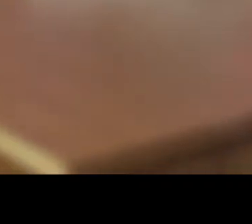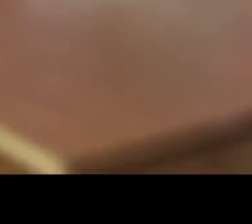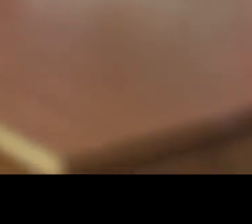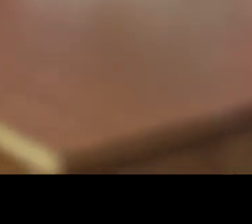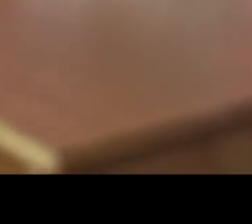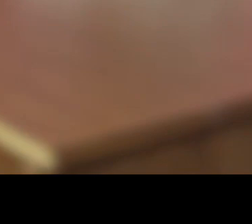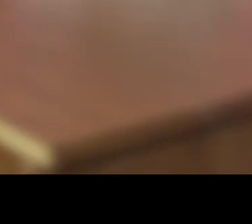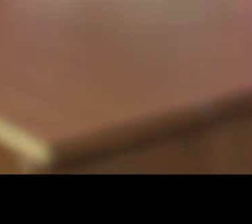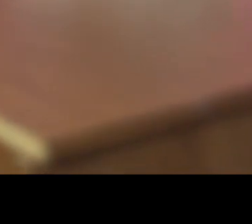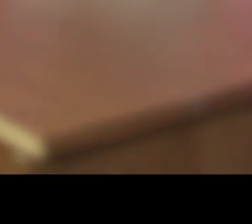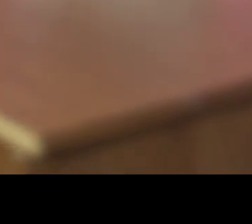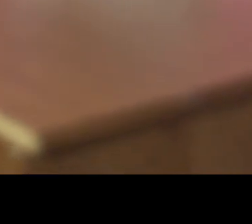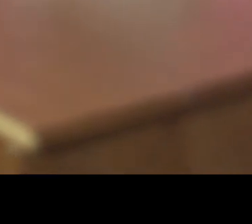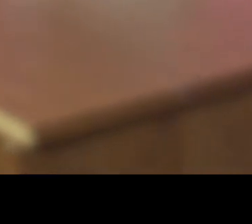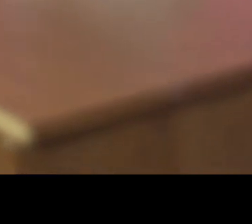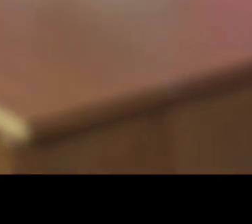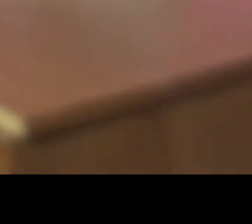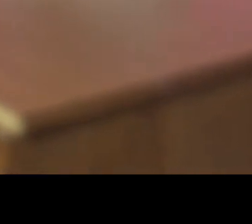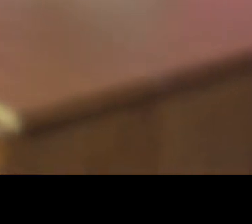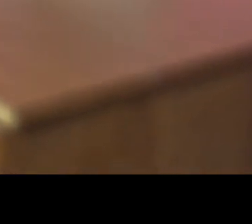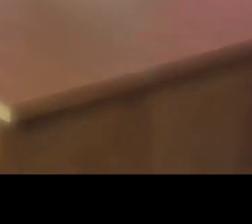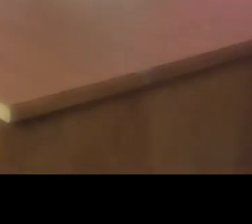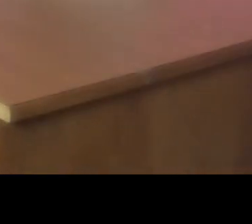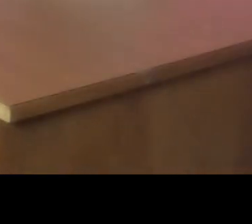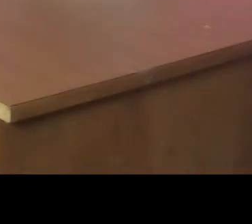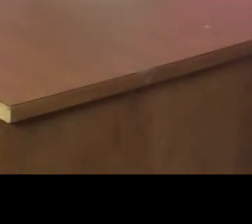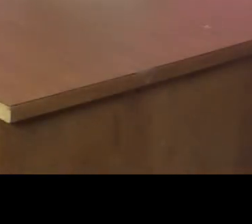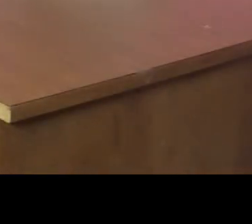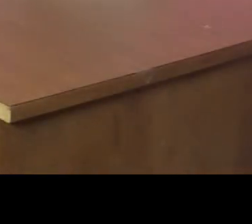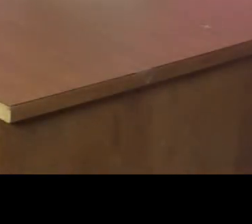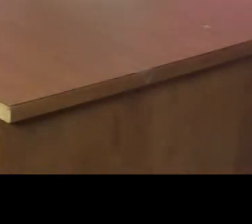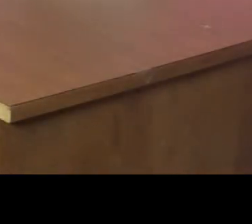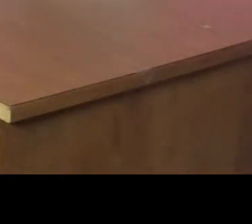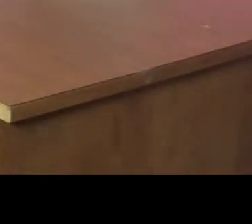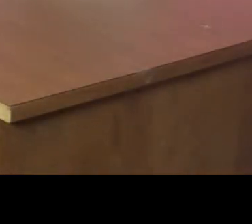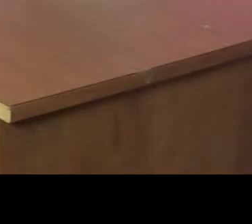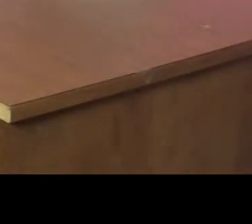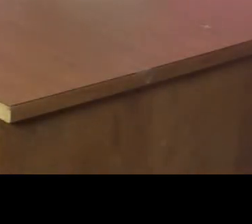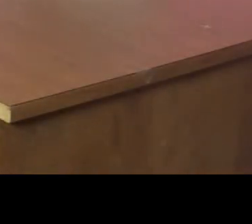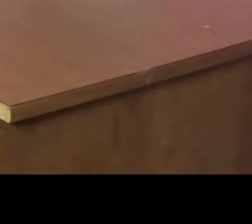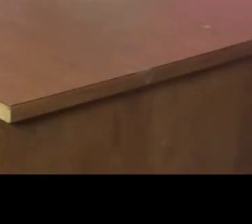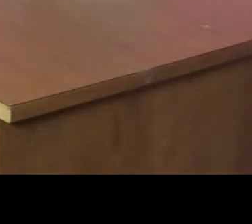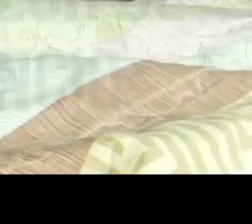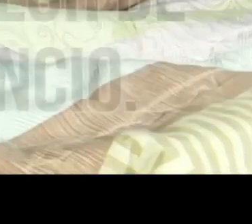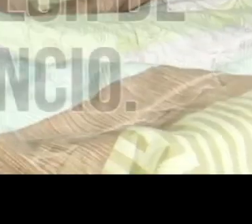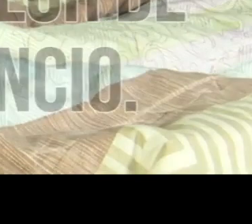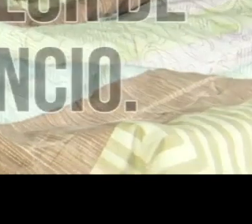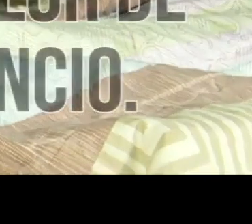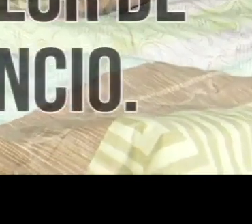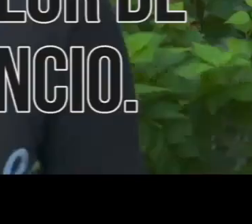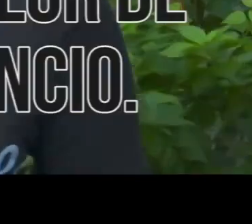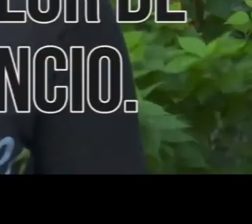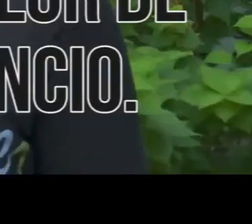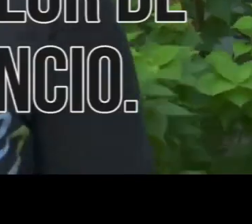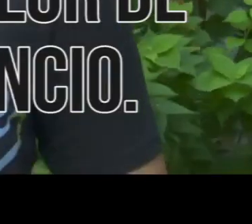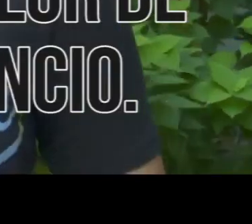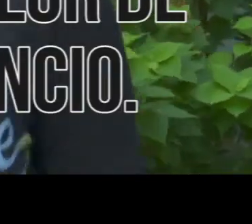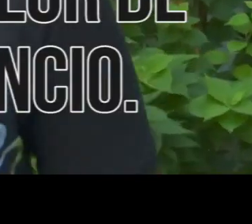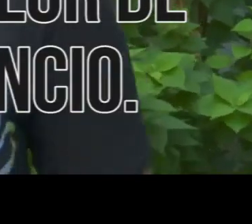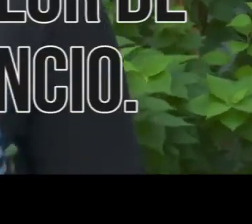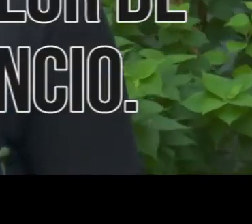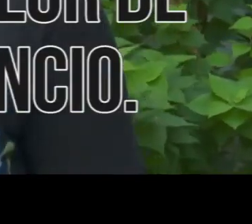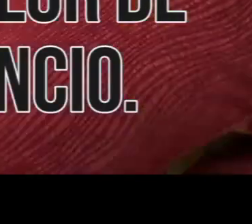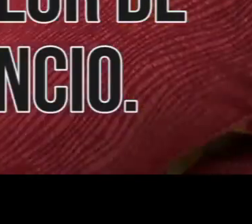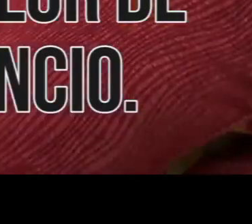Los síntomas de las enfermedades respiratorias como la transmitida por el coronavirus son fiebre, tos seca, dolor